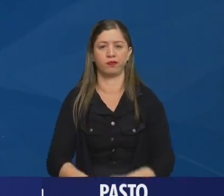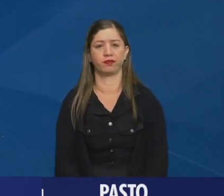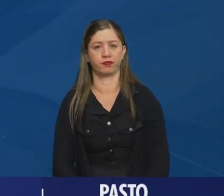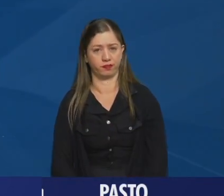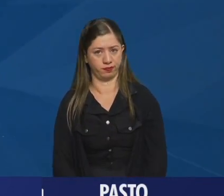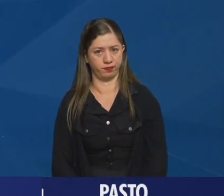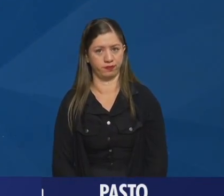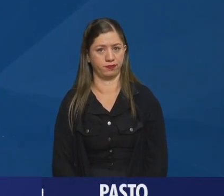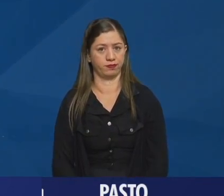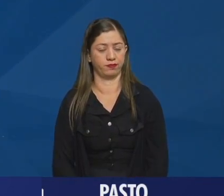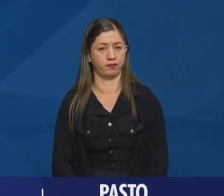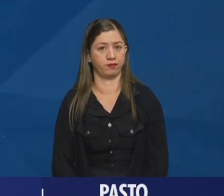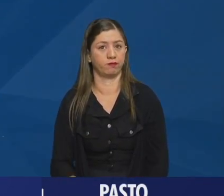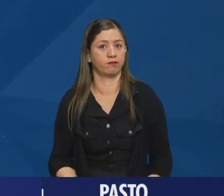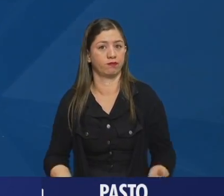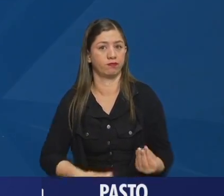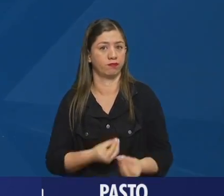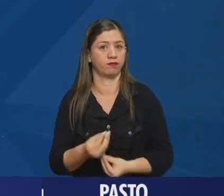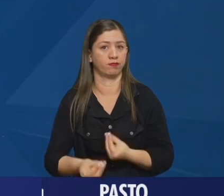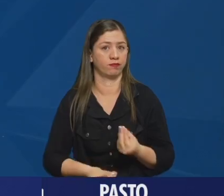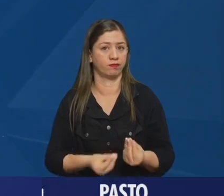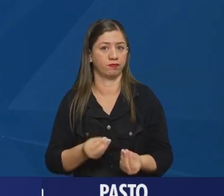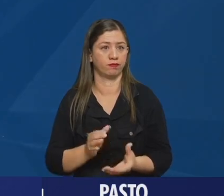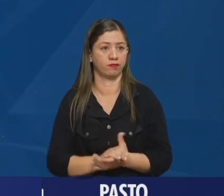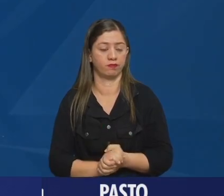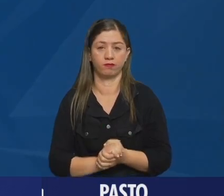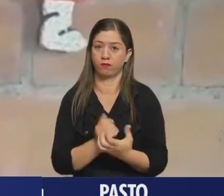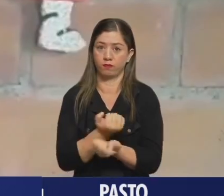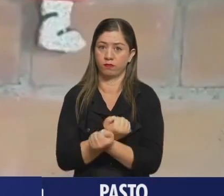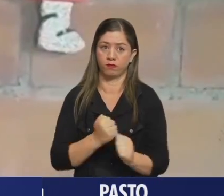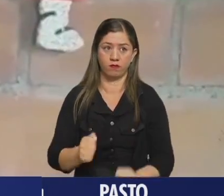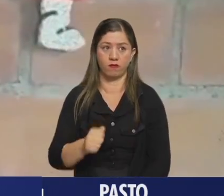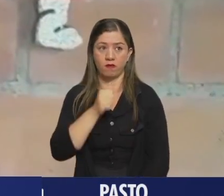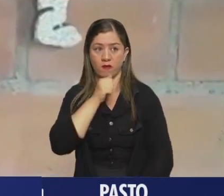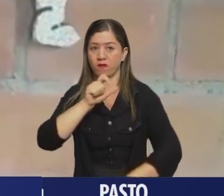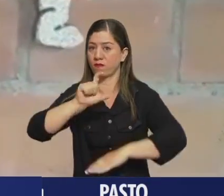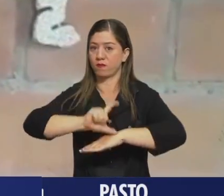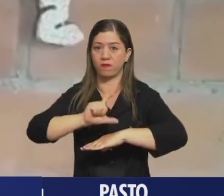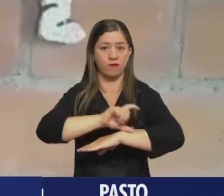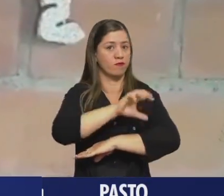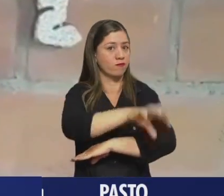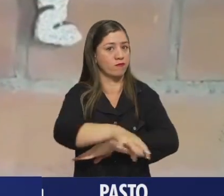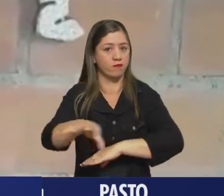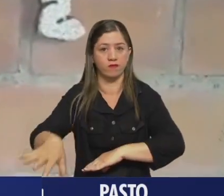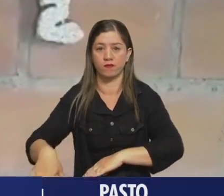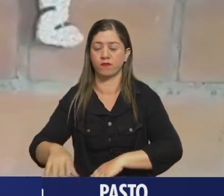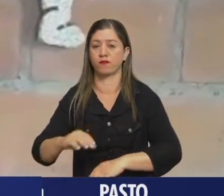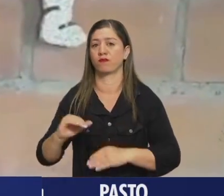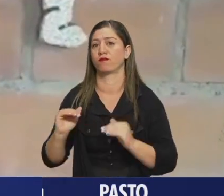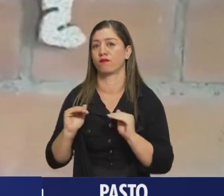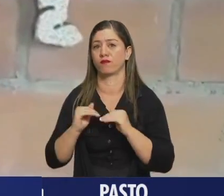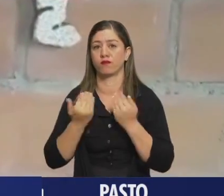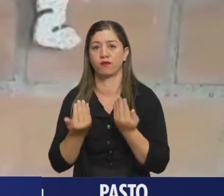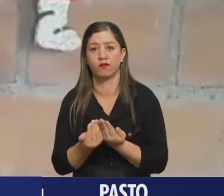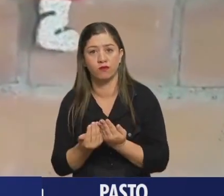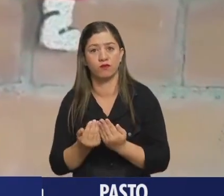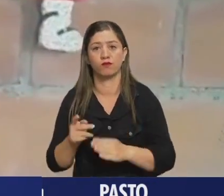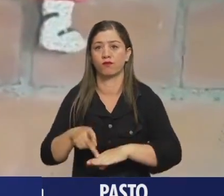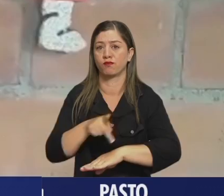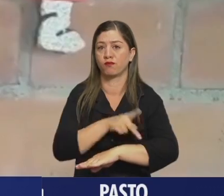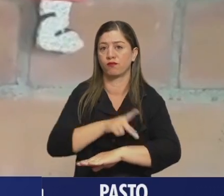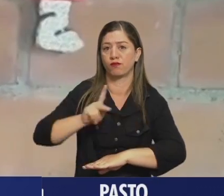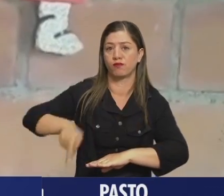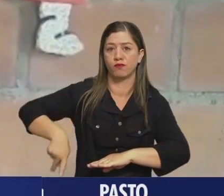pueblos de Quinamayó, Villamar, Robles, Pipa, sin agua, colegios, escuelas, hogares infantiles,